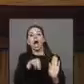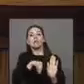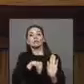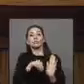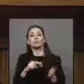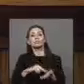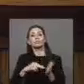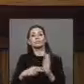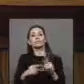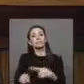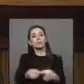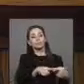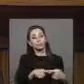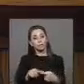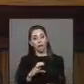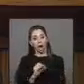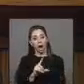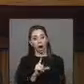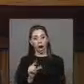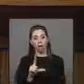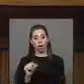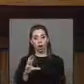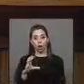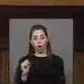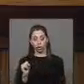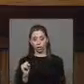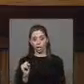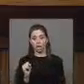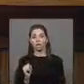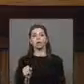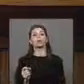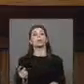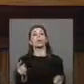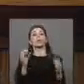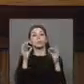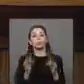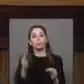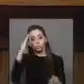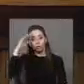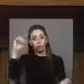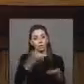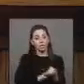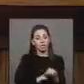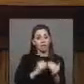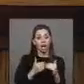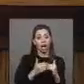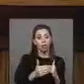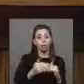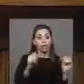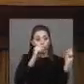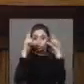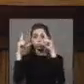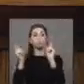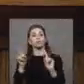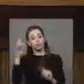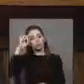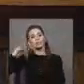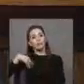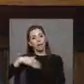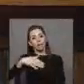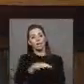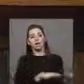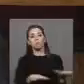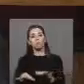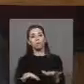Para Carlos Lorca y quienes la acompañaran, el avenimiento de la dictadura no era una sorpresa, así como el destino del movimiento